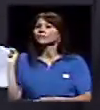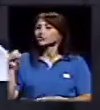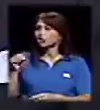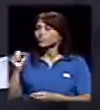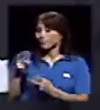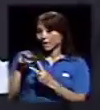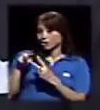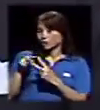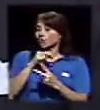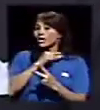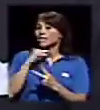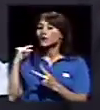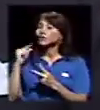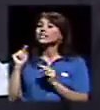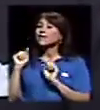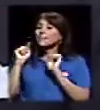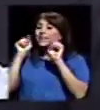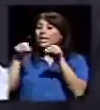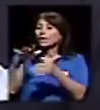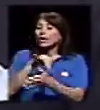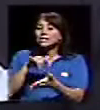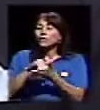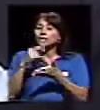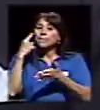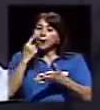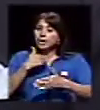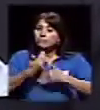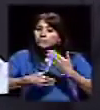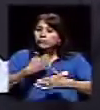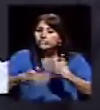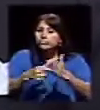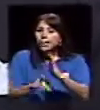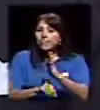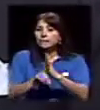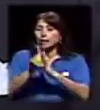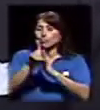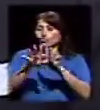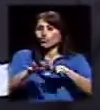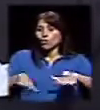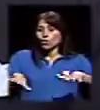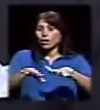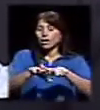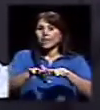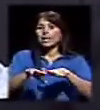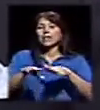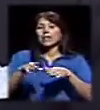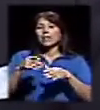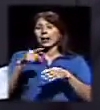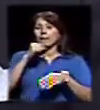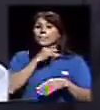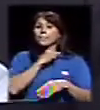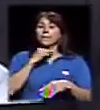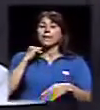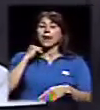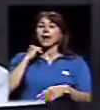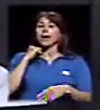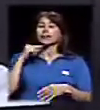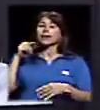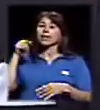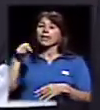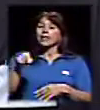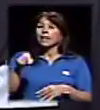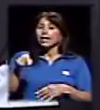de adelantar el desarrollo de la Villa de la Boca del Monte, y el padre Pomar es el que construye el acueducto, que es el que